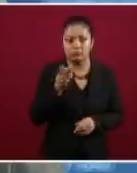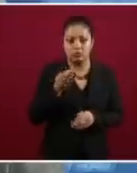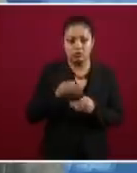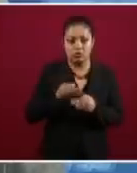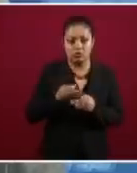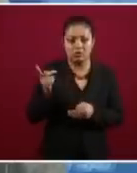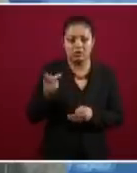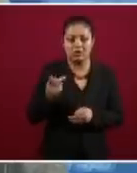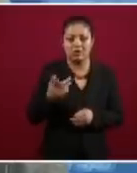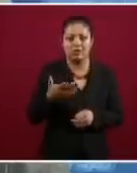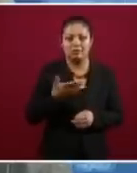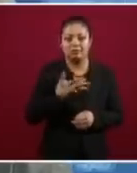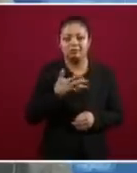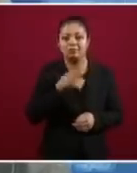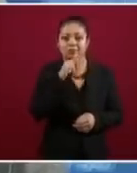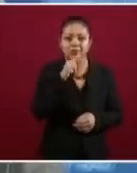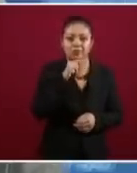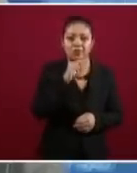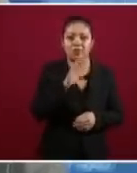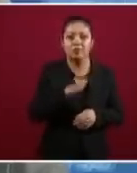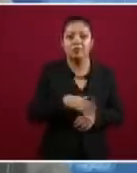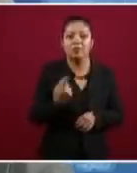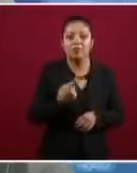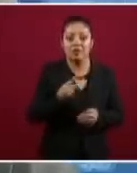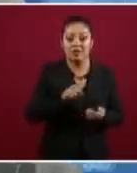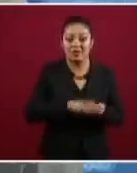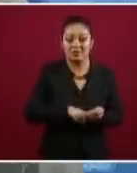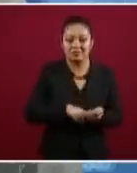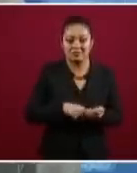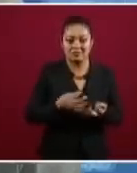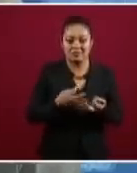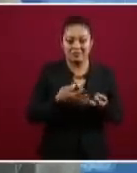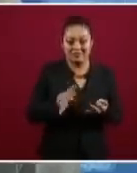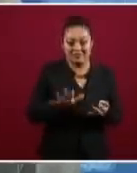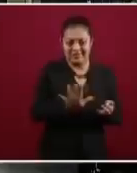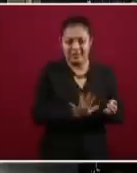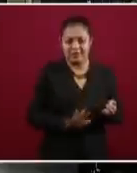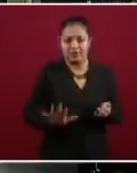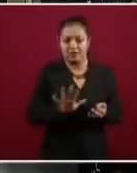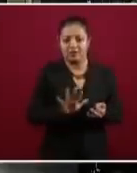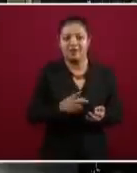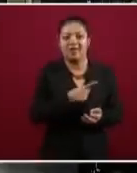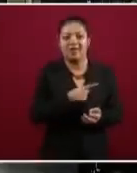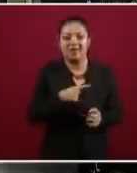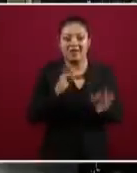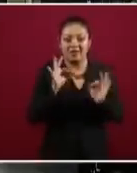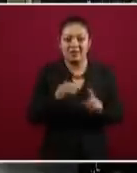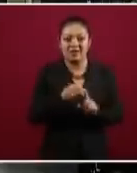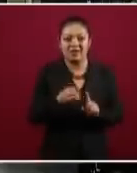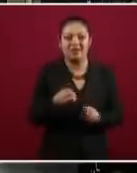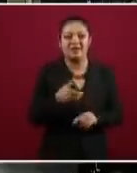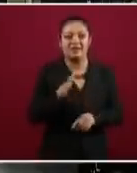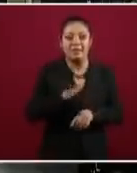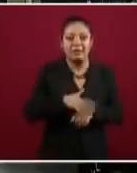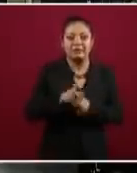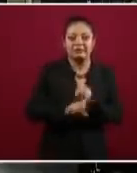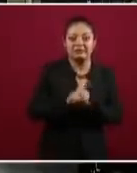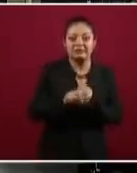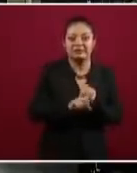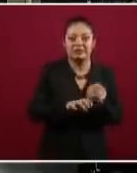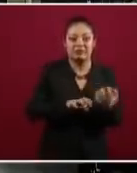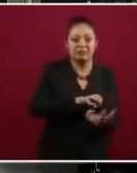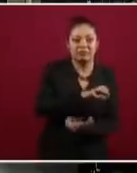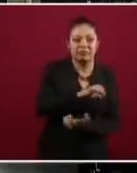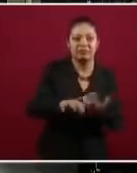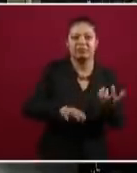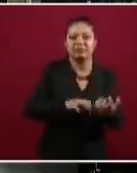cierta presión, que estamos tratando que el ordenamiento territorial en Bacalar nos ayude a crear un ordenamiento que ya no se presenten los desórdenes